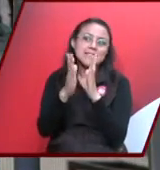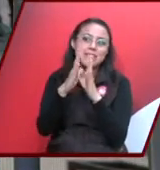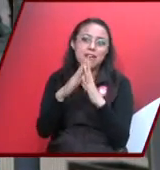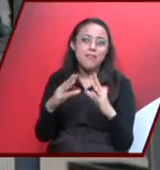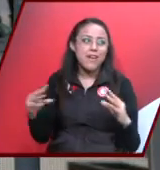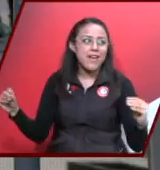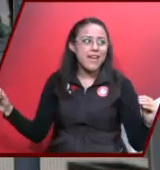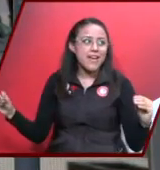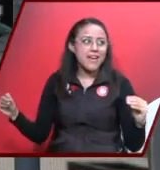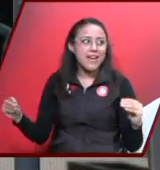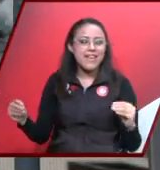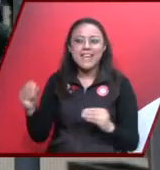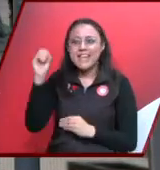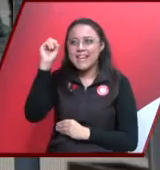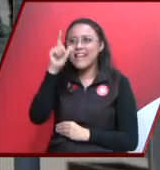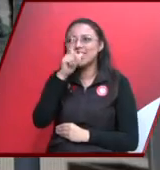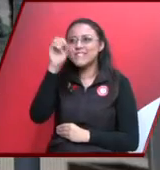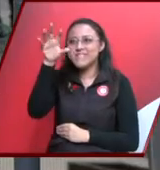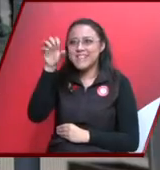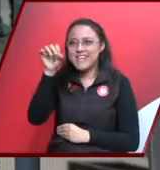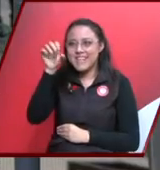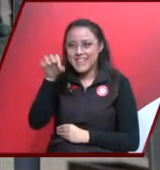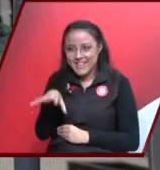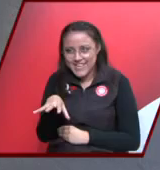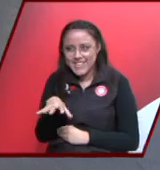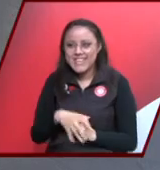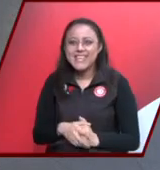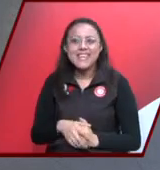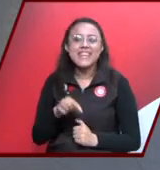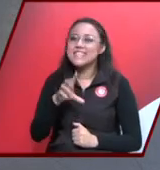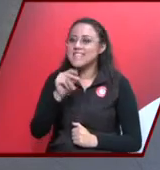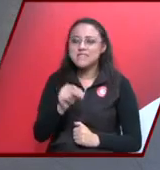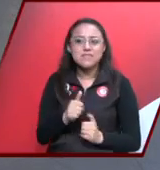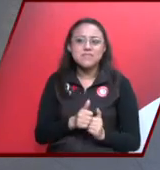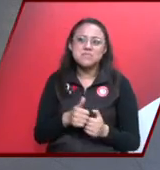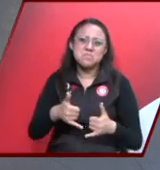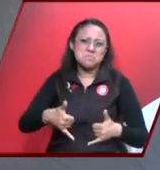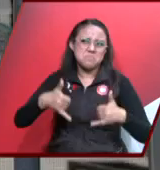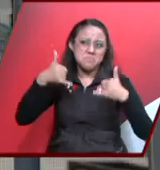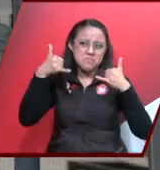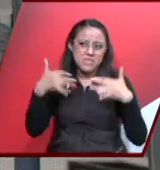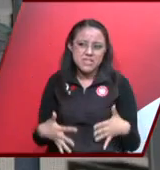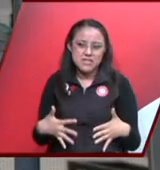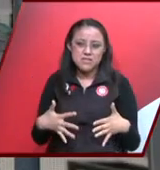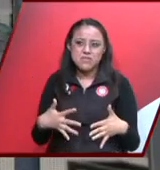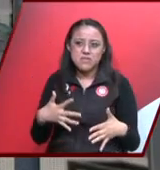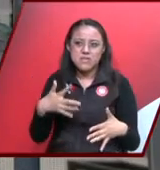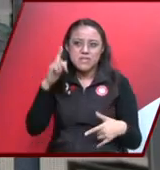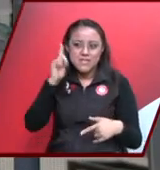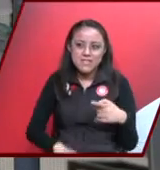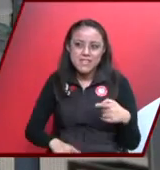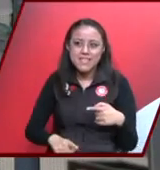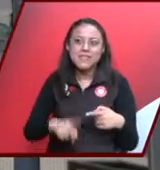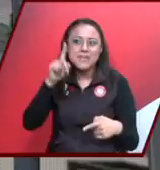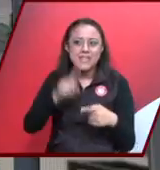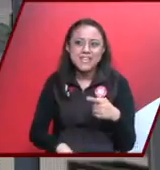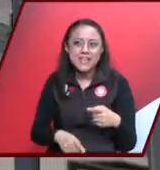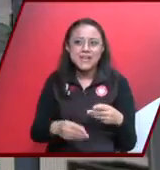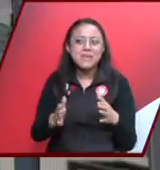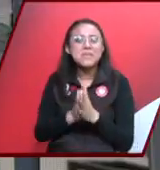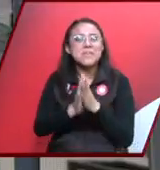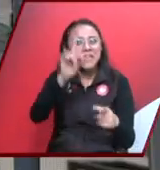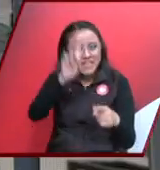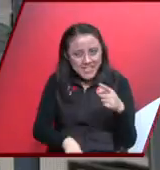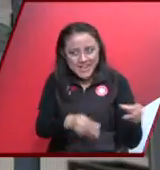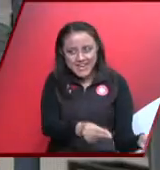¿Yo? Quedan los focos al final, el deslumbrado. Y este no, este está bien pesado. Quítemelo. Quítemelo.